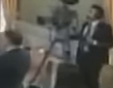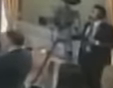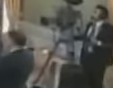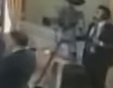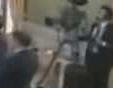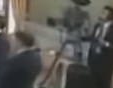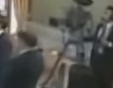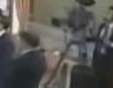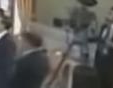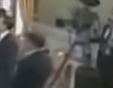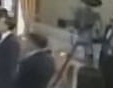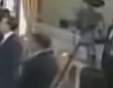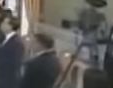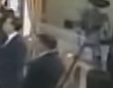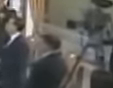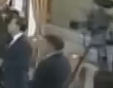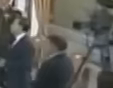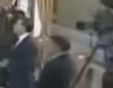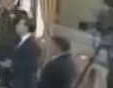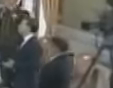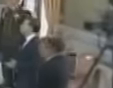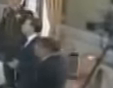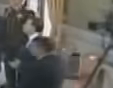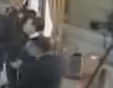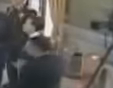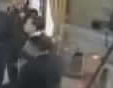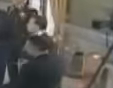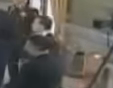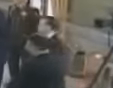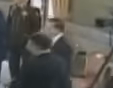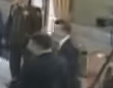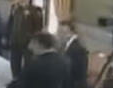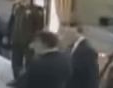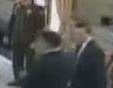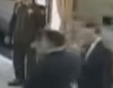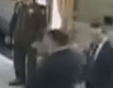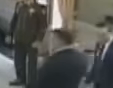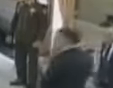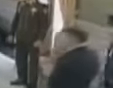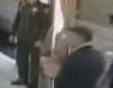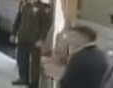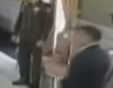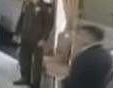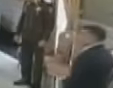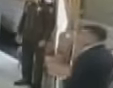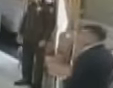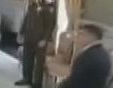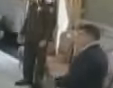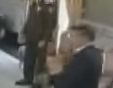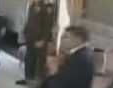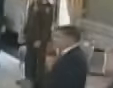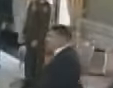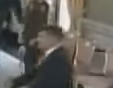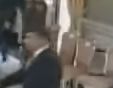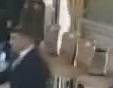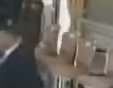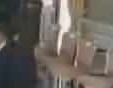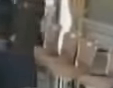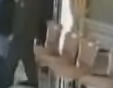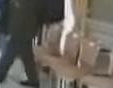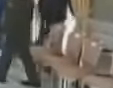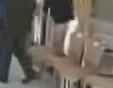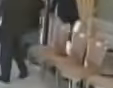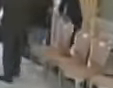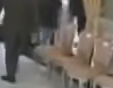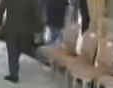entre los países de Sudamérica y del Caribe, buscar oportunidades de comercio con libertad y soberanía en materia de petróleo,